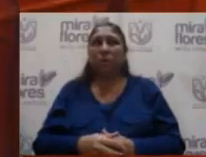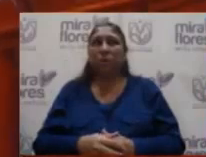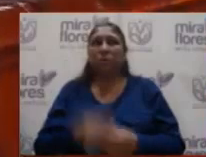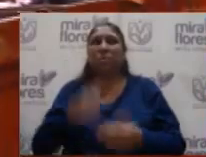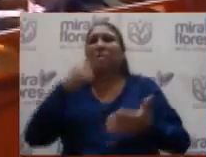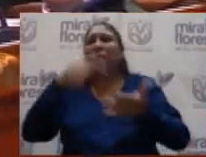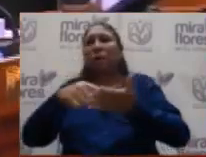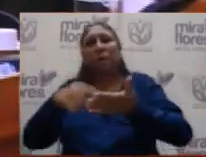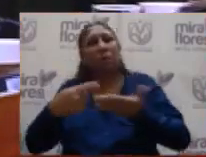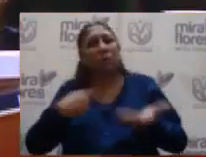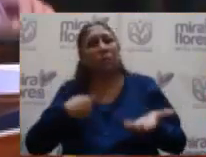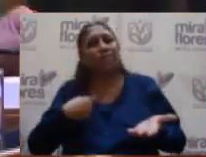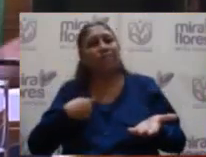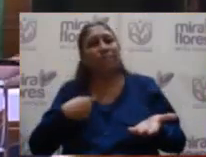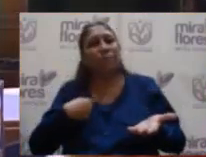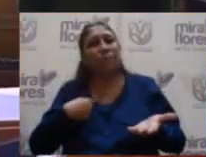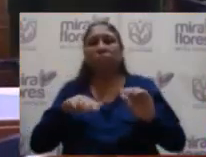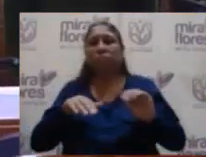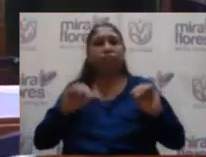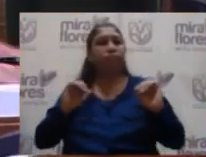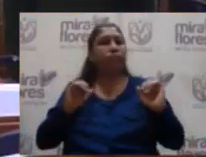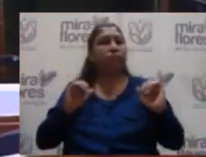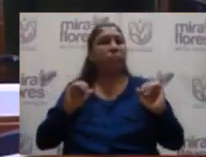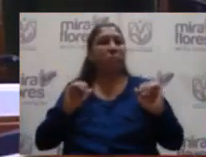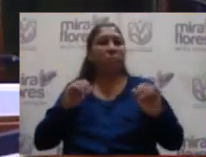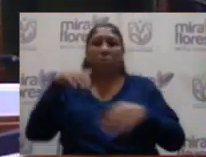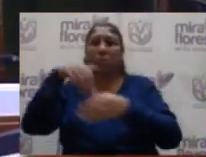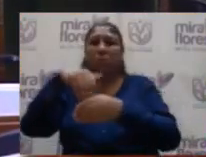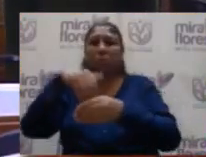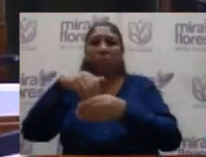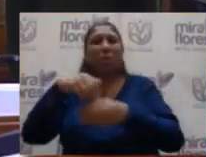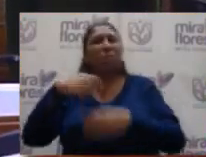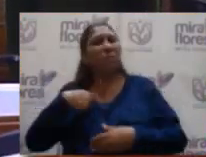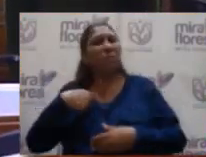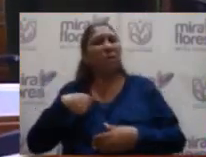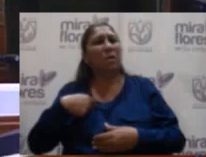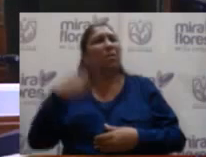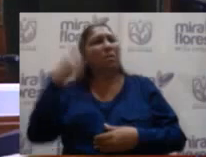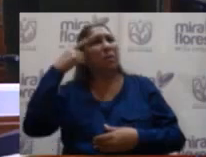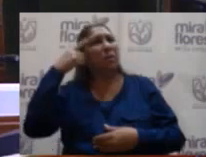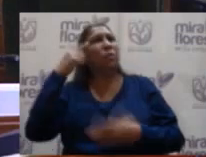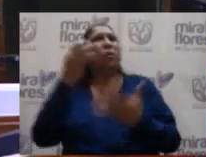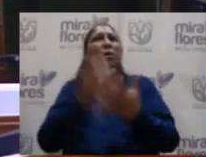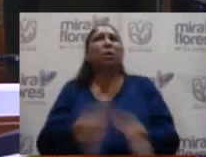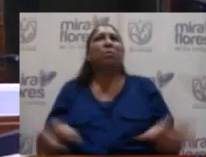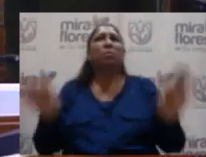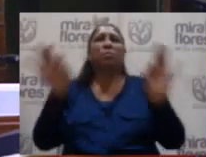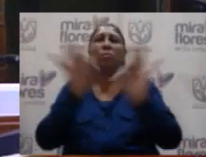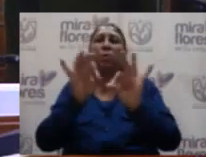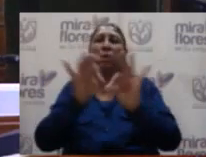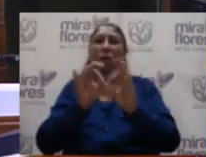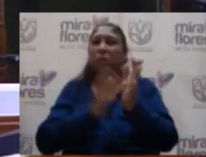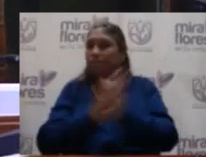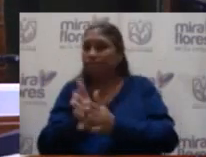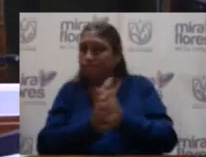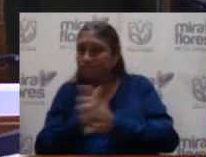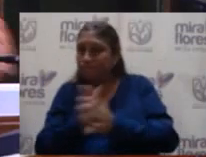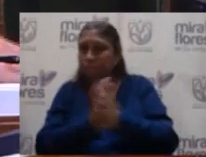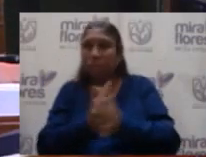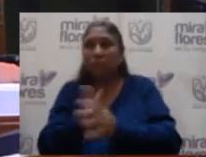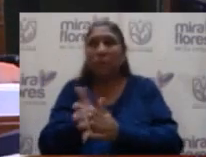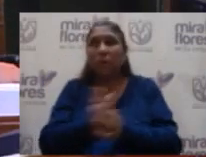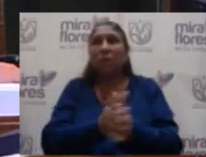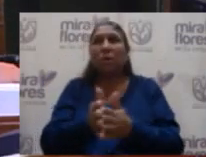Acá también yo me abstuve. Me parece muy importante esta iniciativa, por